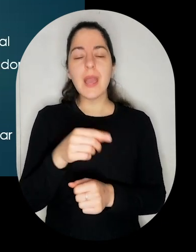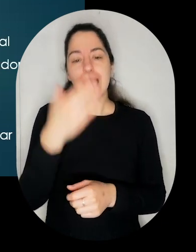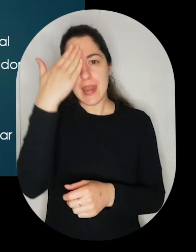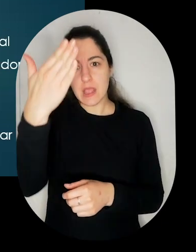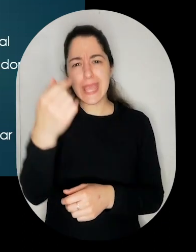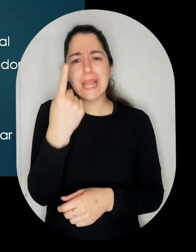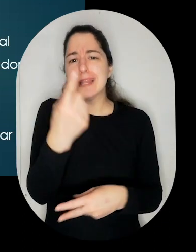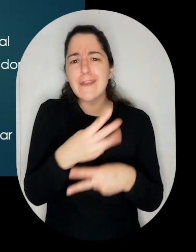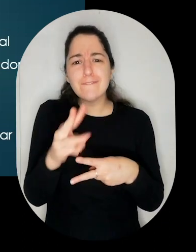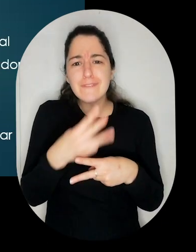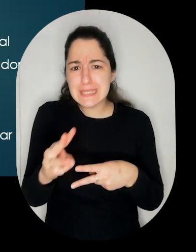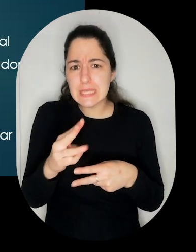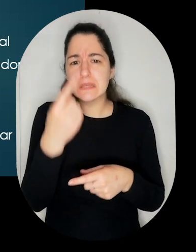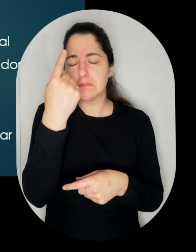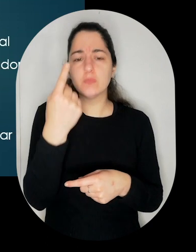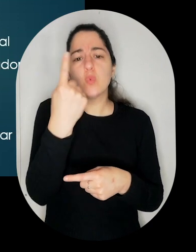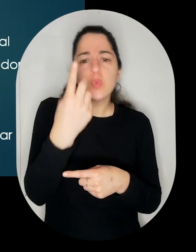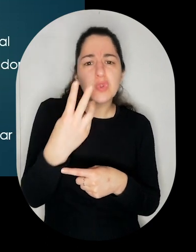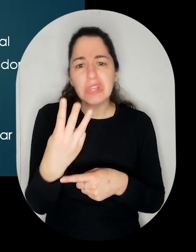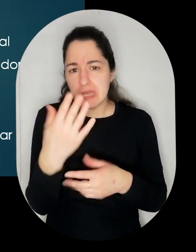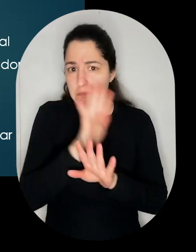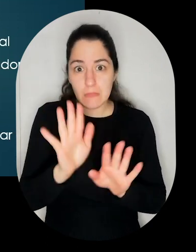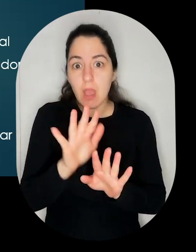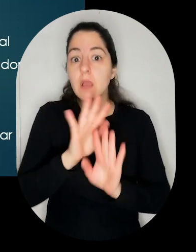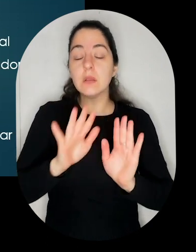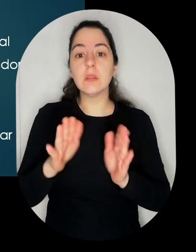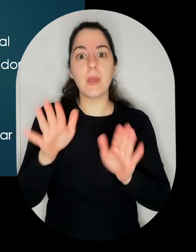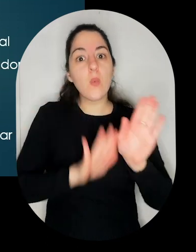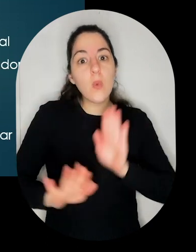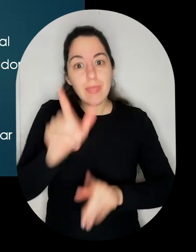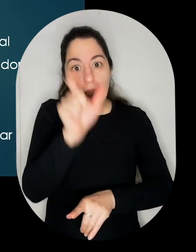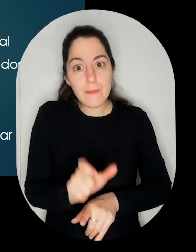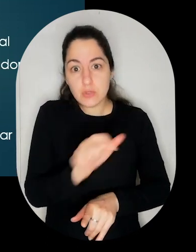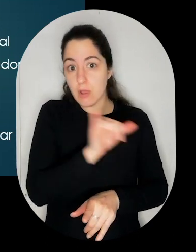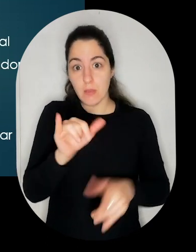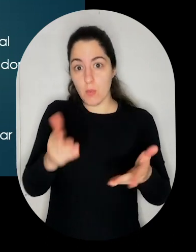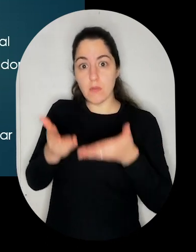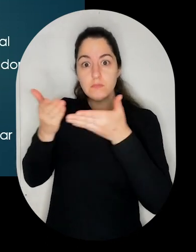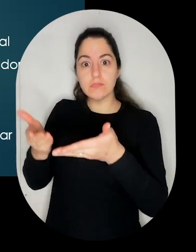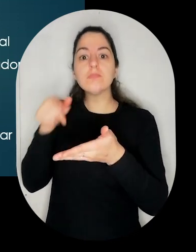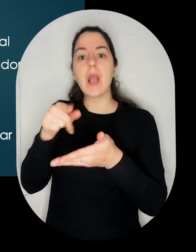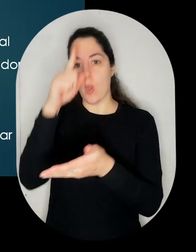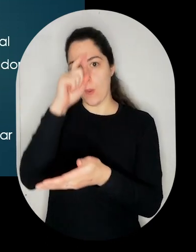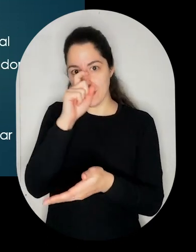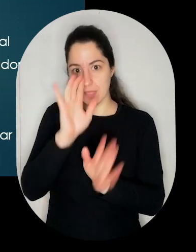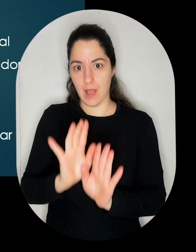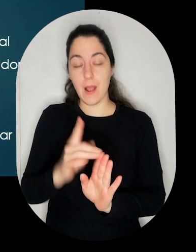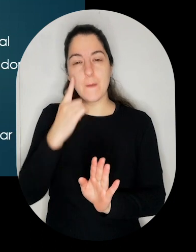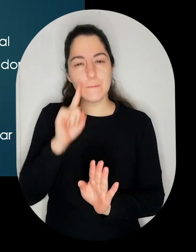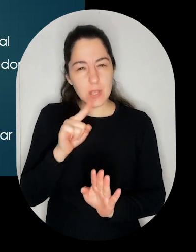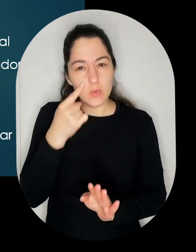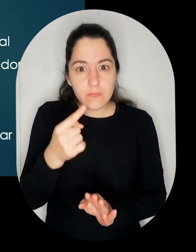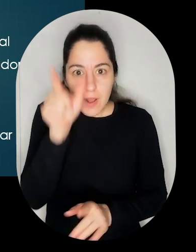día para proteger el hígado, mientras tanto logramos llevar al paciente a un centro asistencial, ¿ya? En forma repetida. Y en caso de que